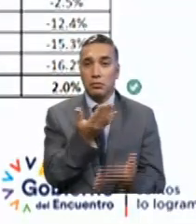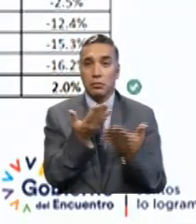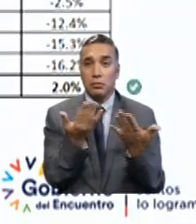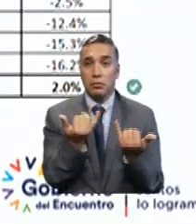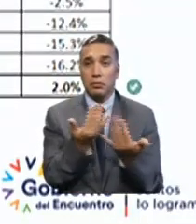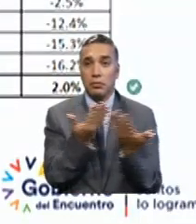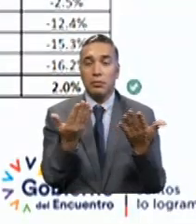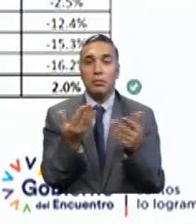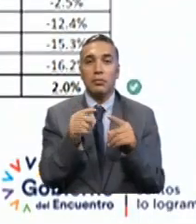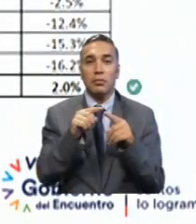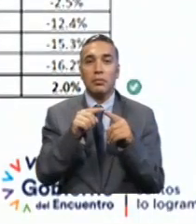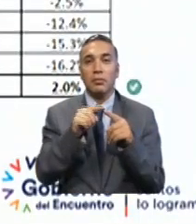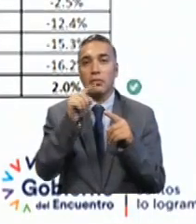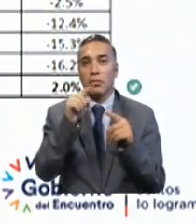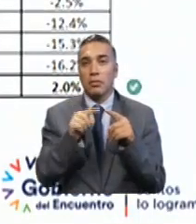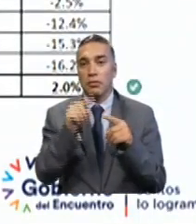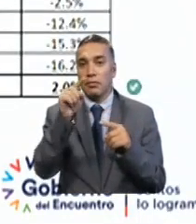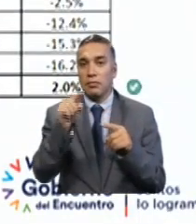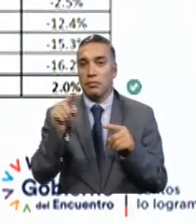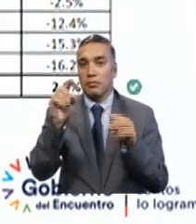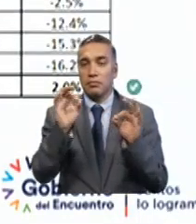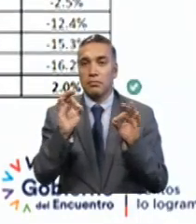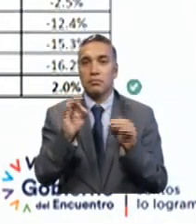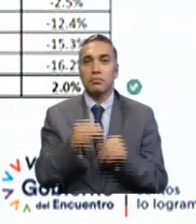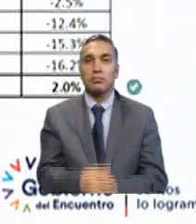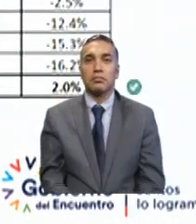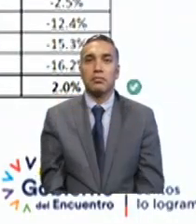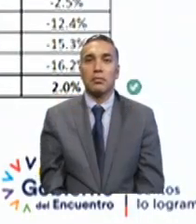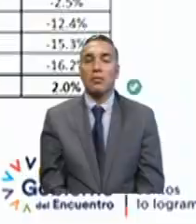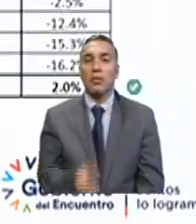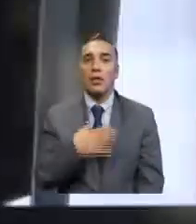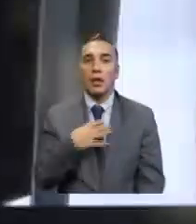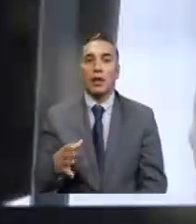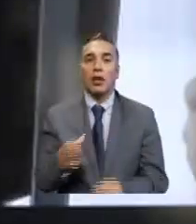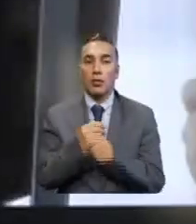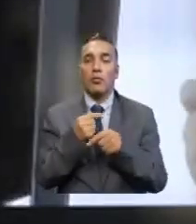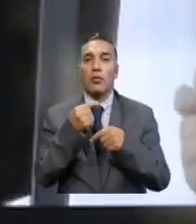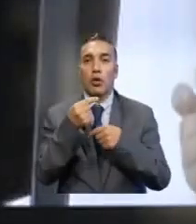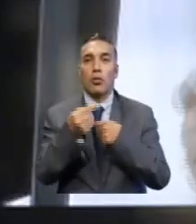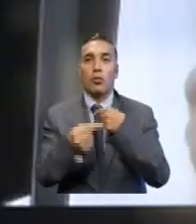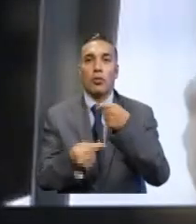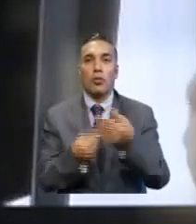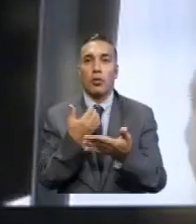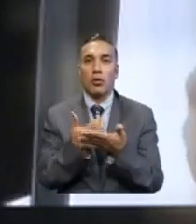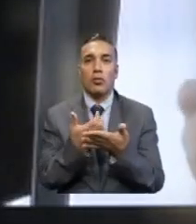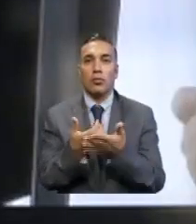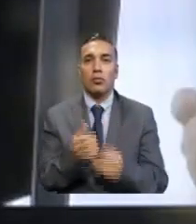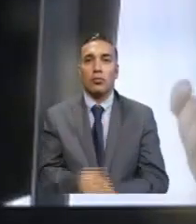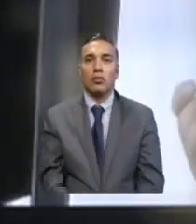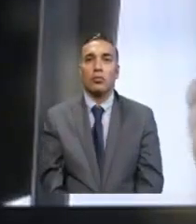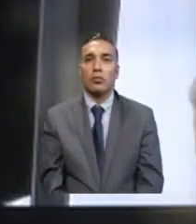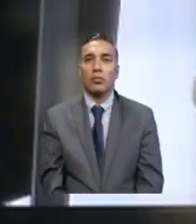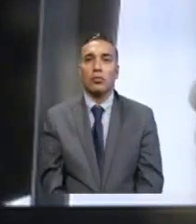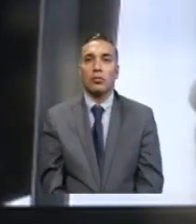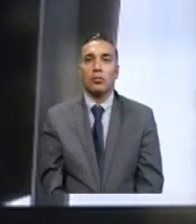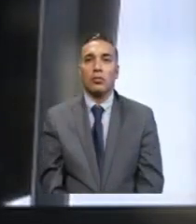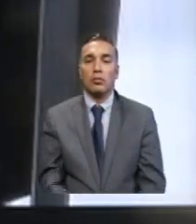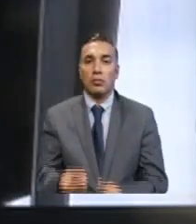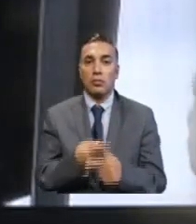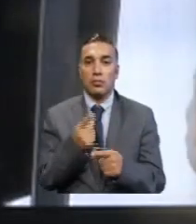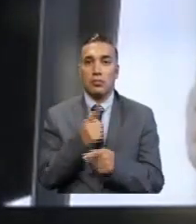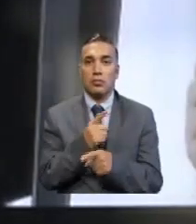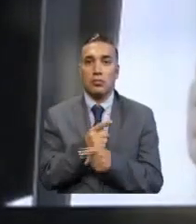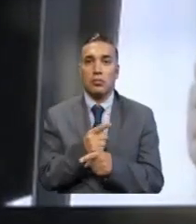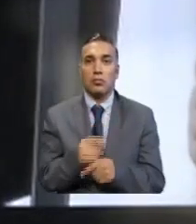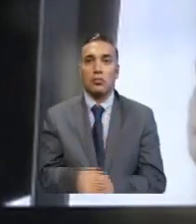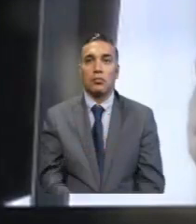real de PIB ajustado por estacionalidad ha ido recuperándose gradualmente. Tenemos ritmos de crecimiento de crédito que cerraron en